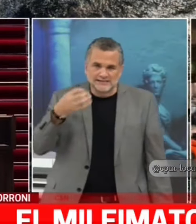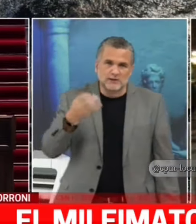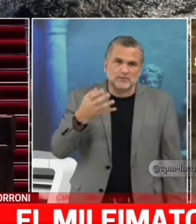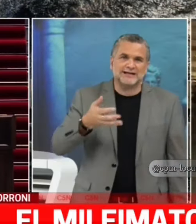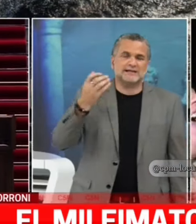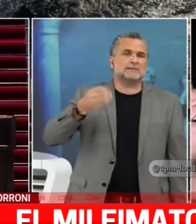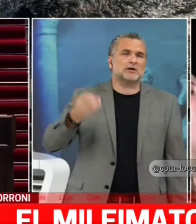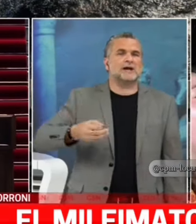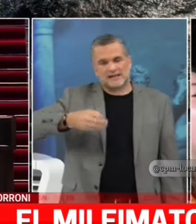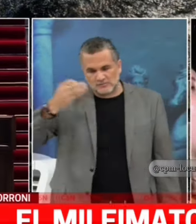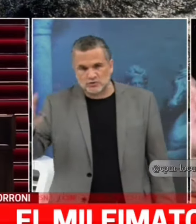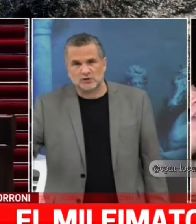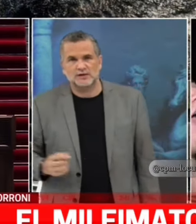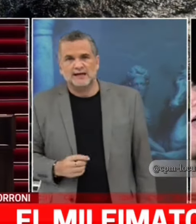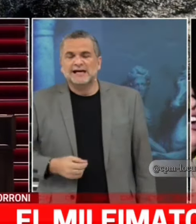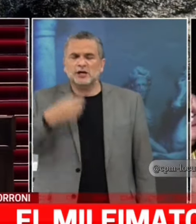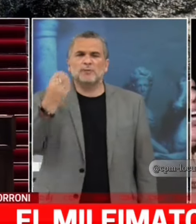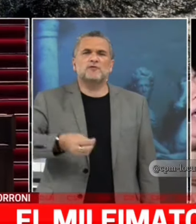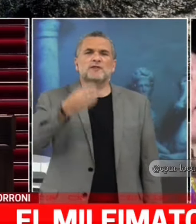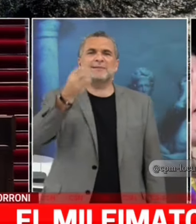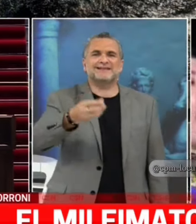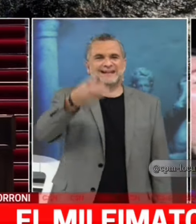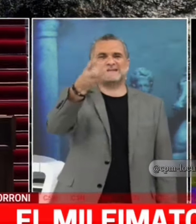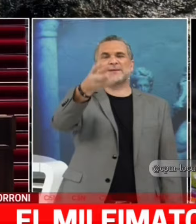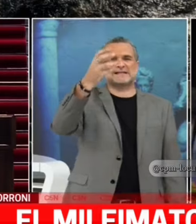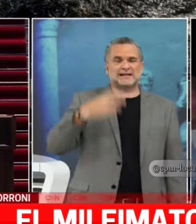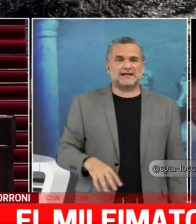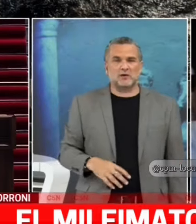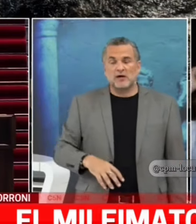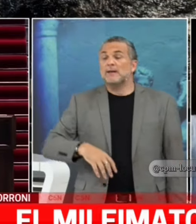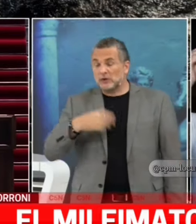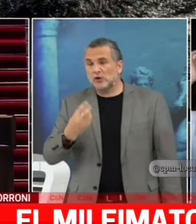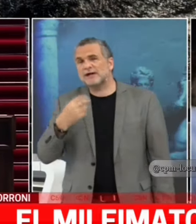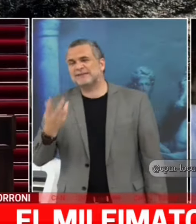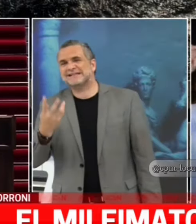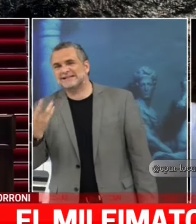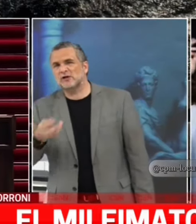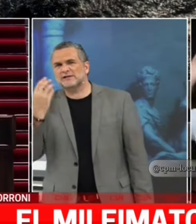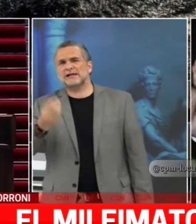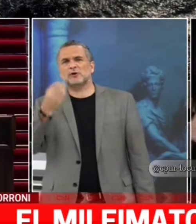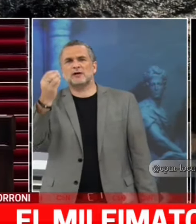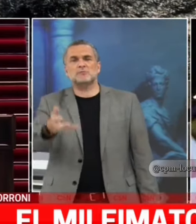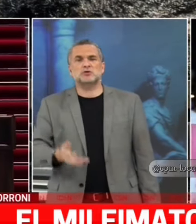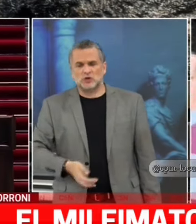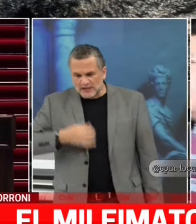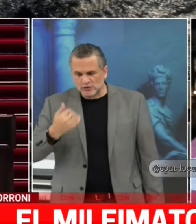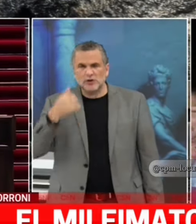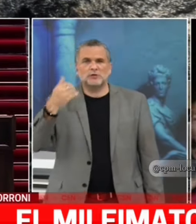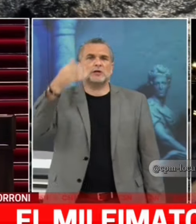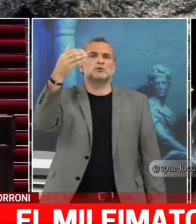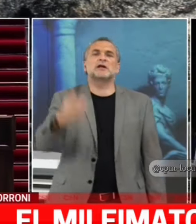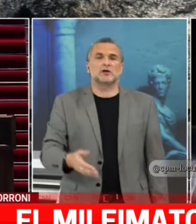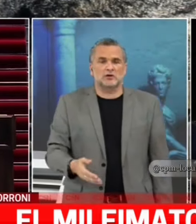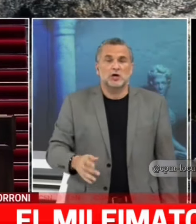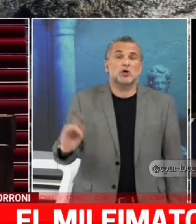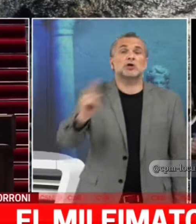creo que la salud pública tiene que mejorar, y mucho. Creo profundamente en las empresas del Estado, pero creo que hay empresas del Estado que tienen que mejorar, y mucho. Y estoy